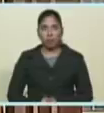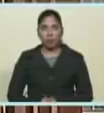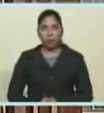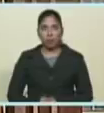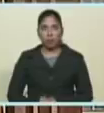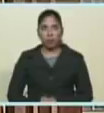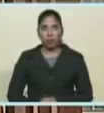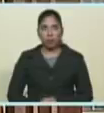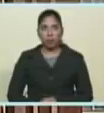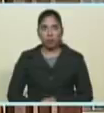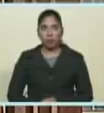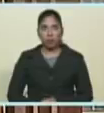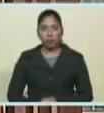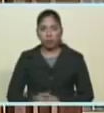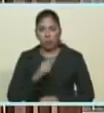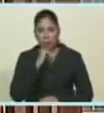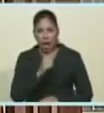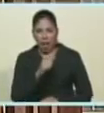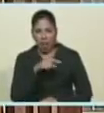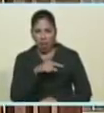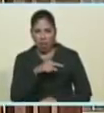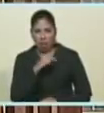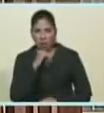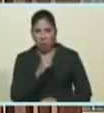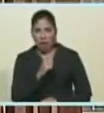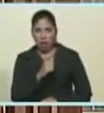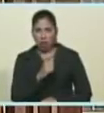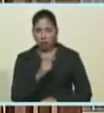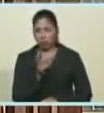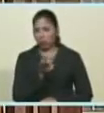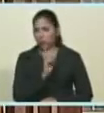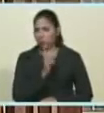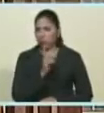Eso está mal, ¿verdad? Estaba mal ese dato.